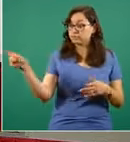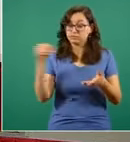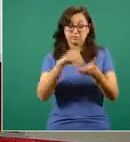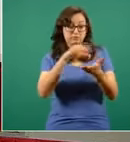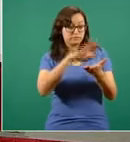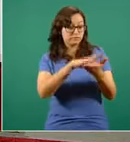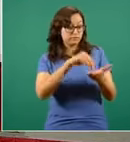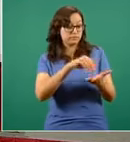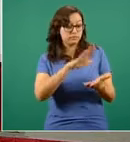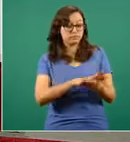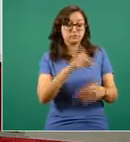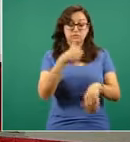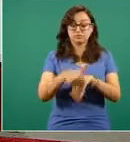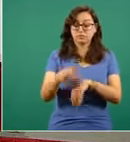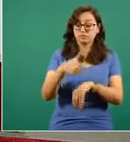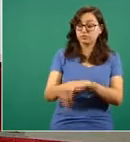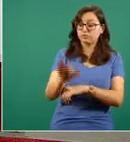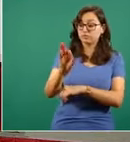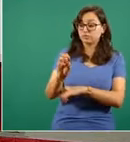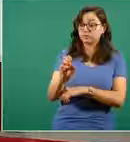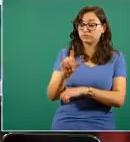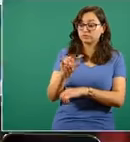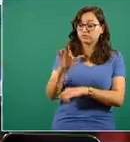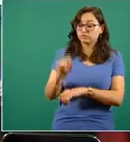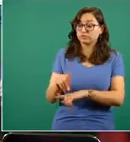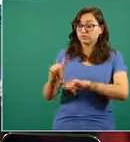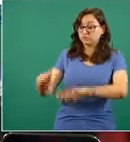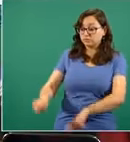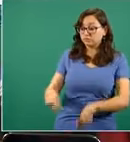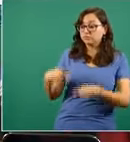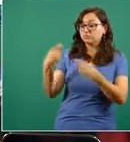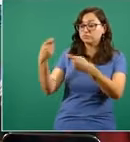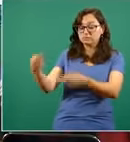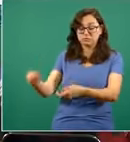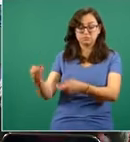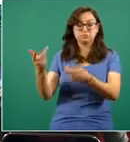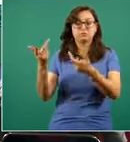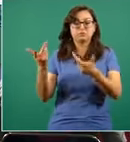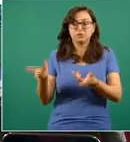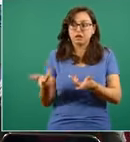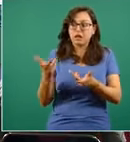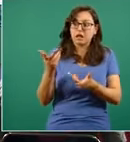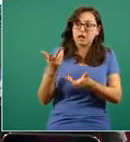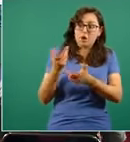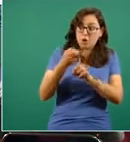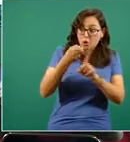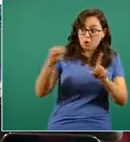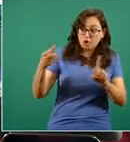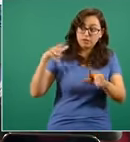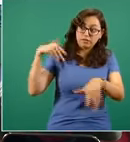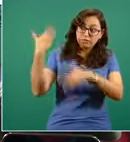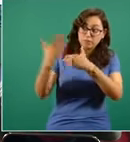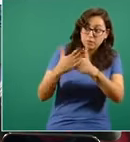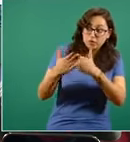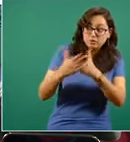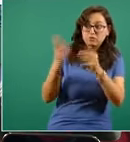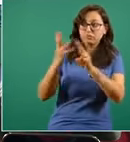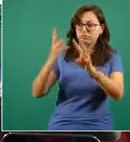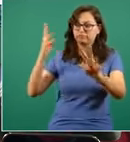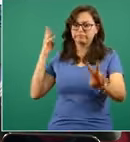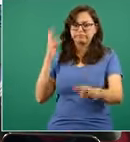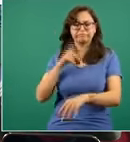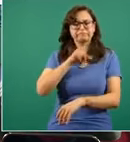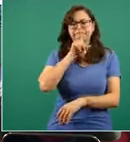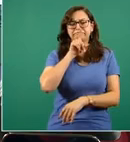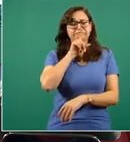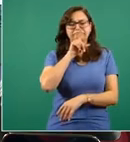registro o el lugar en el cual ellos se registraron no significa para nada ni representa el orden en el cual lo van a vacunar. ¿Por